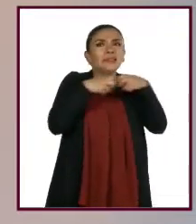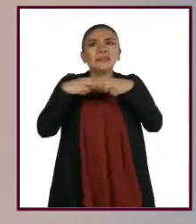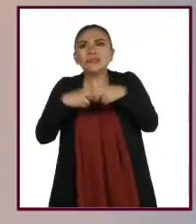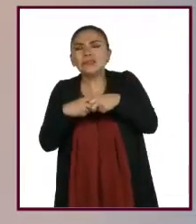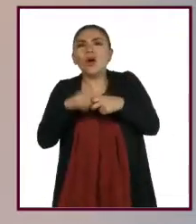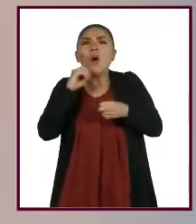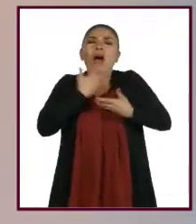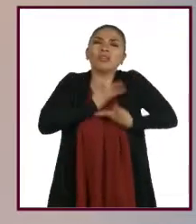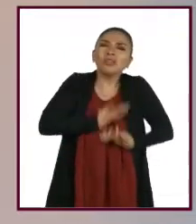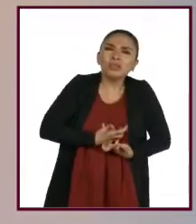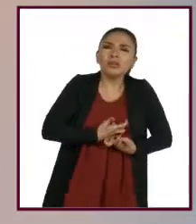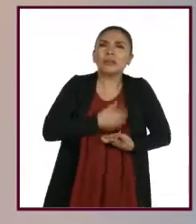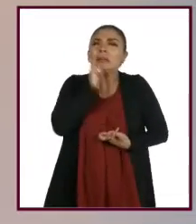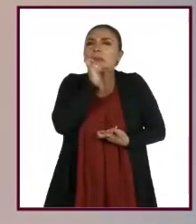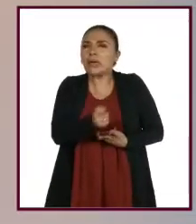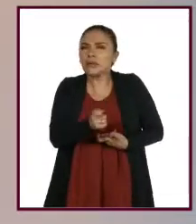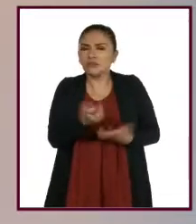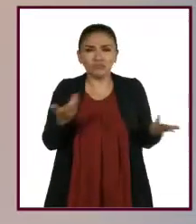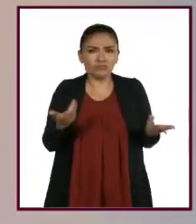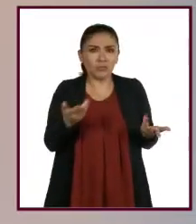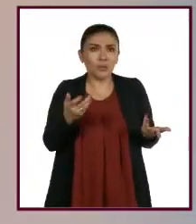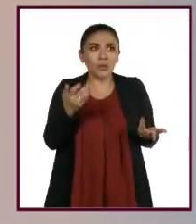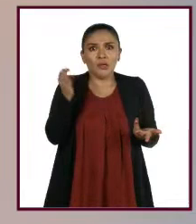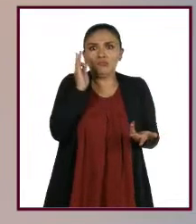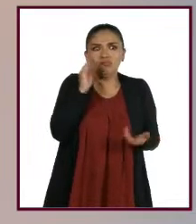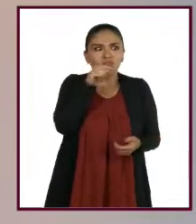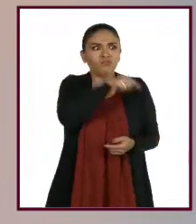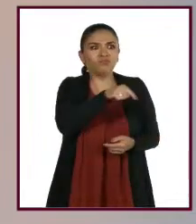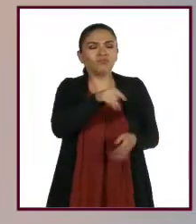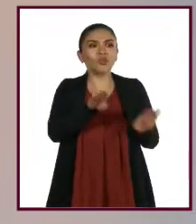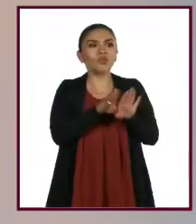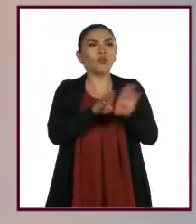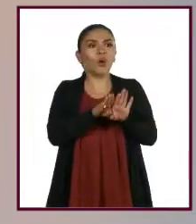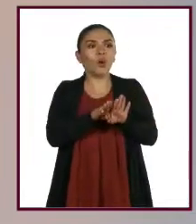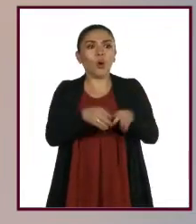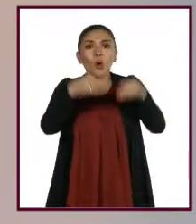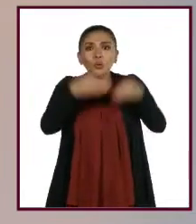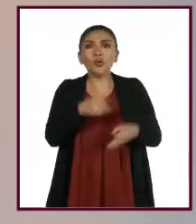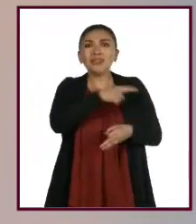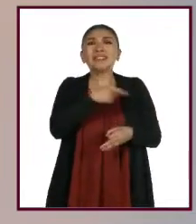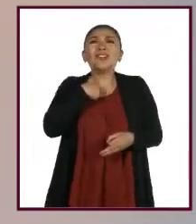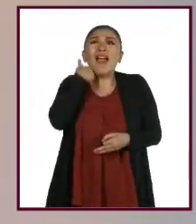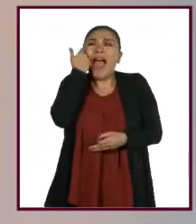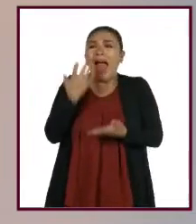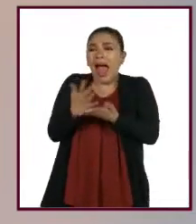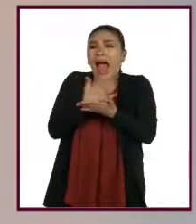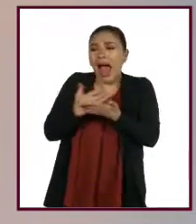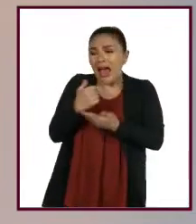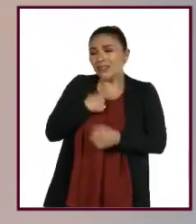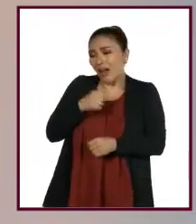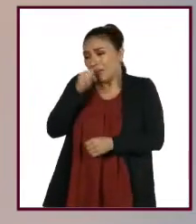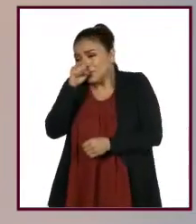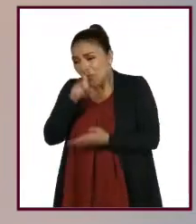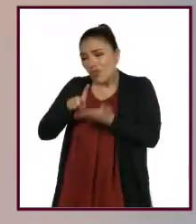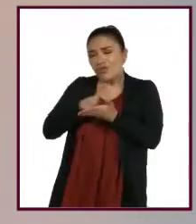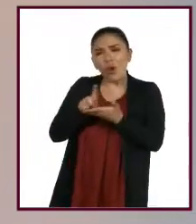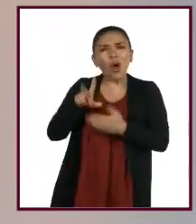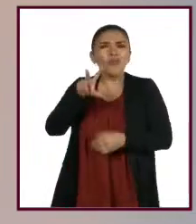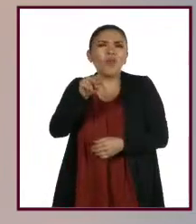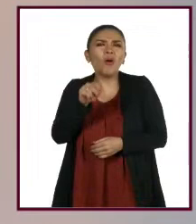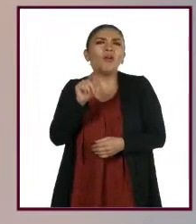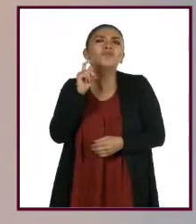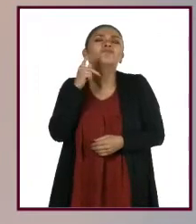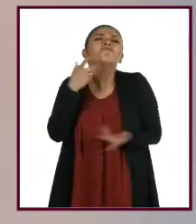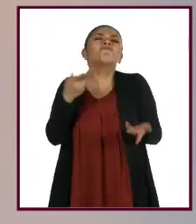de depresión, entonces no está tal vez dentro de la propia voluntad de la persona el llegar